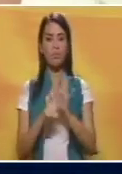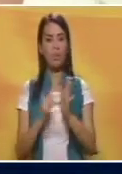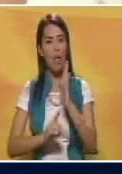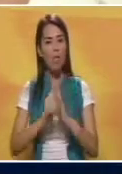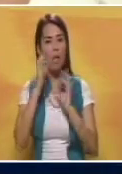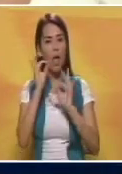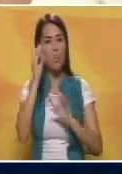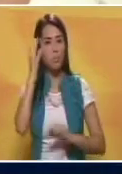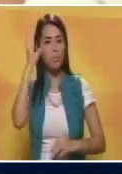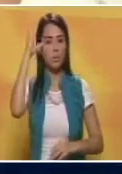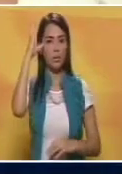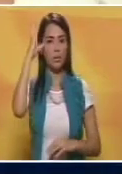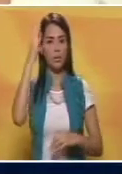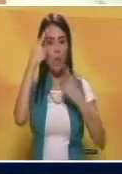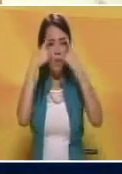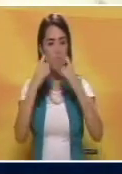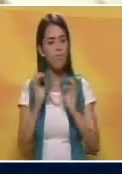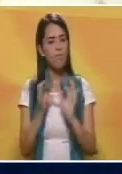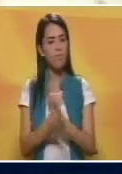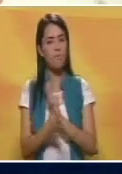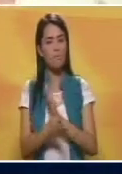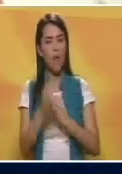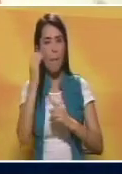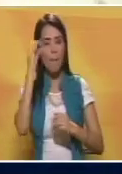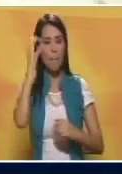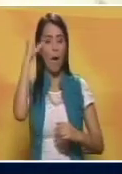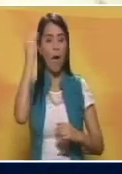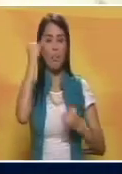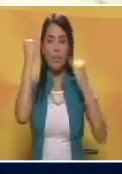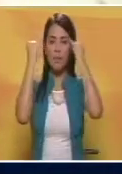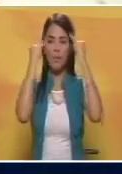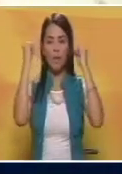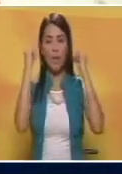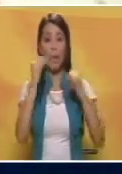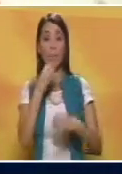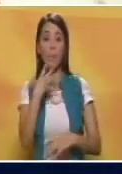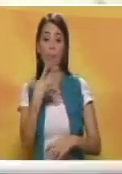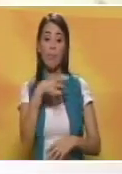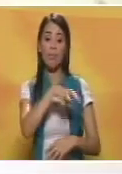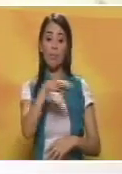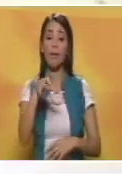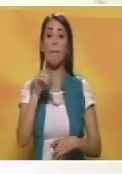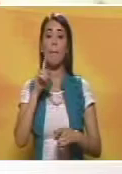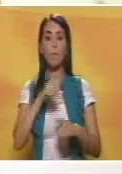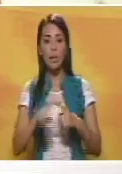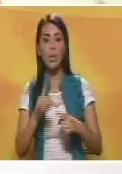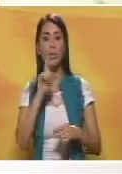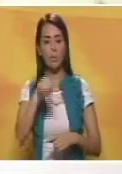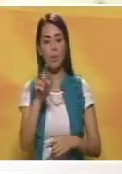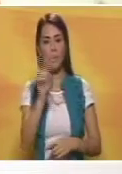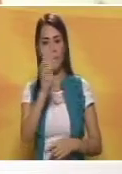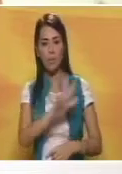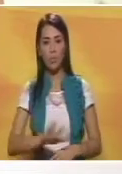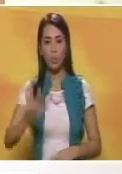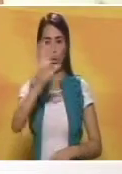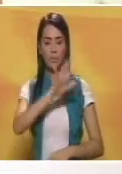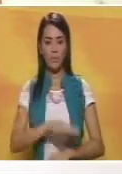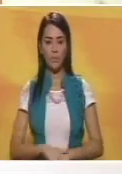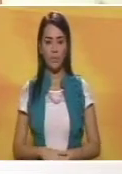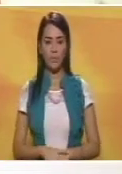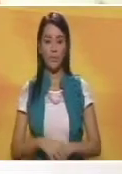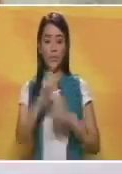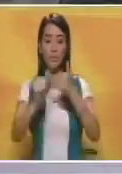desarrolla sus potencialidades para el bien del pueblo de la región pero también para toda venezuela del cid rodríguez